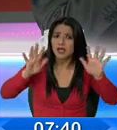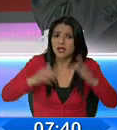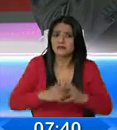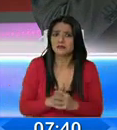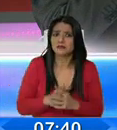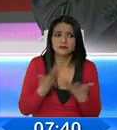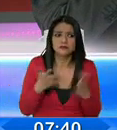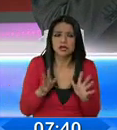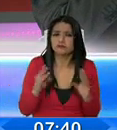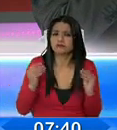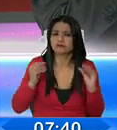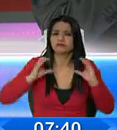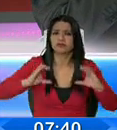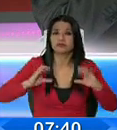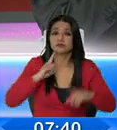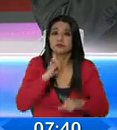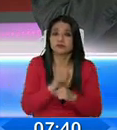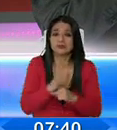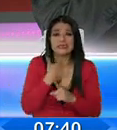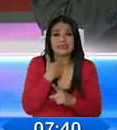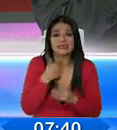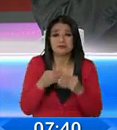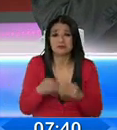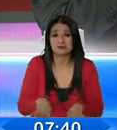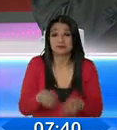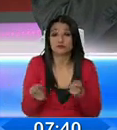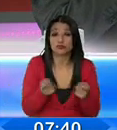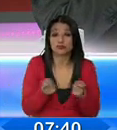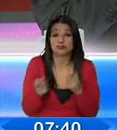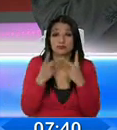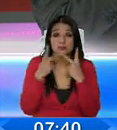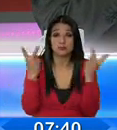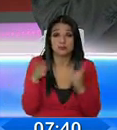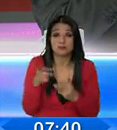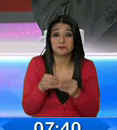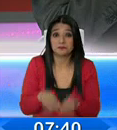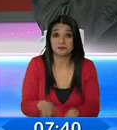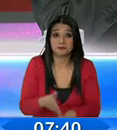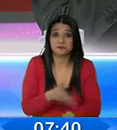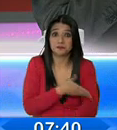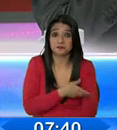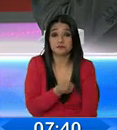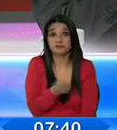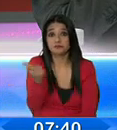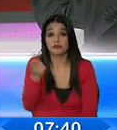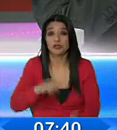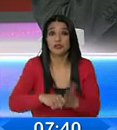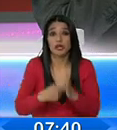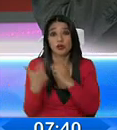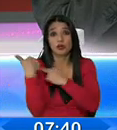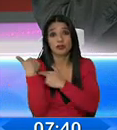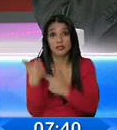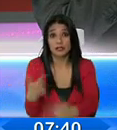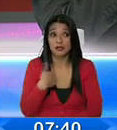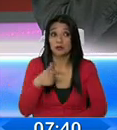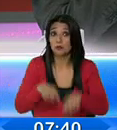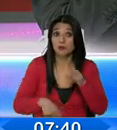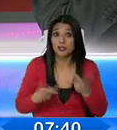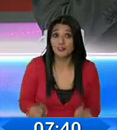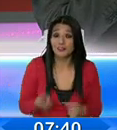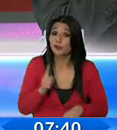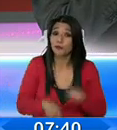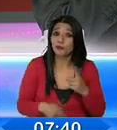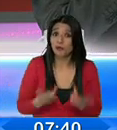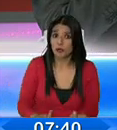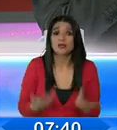lesión enorme que se causó al control público cuando se retiró a la Contraloría esta facultad, ha